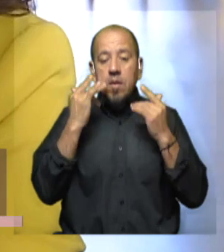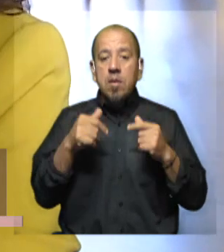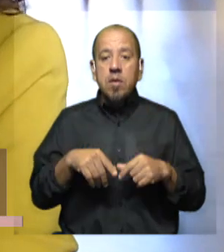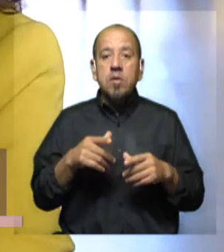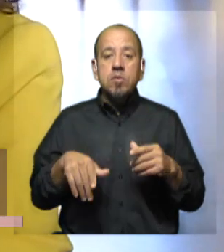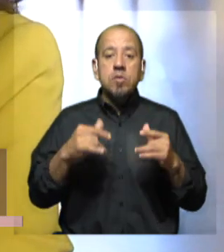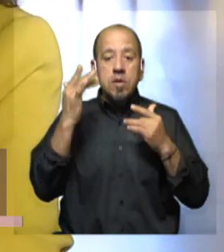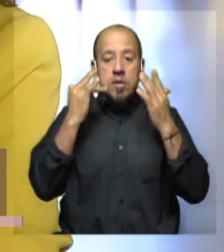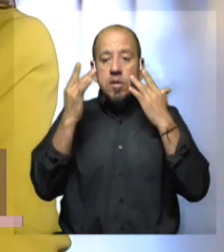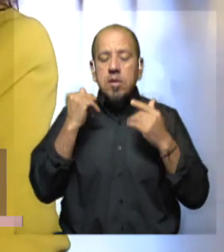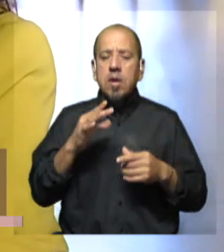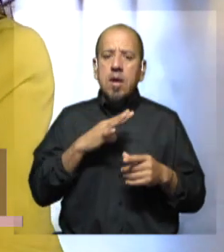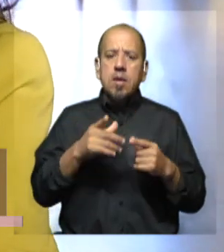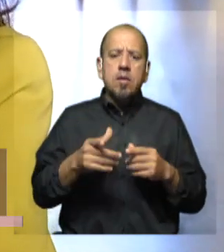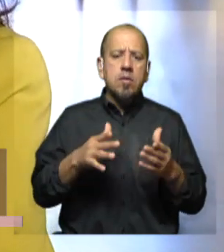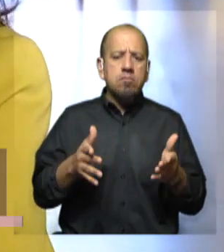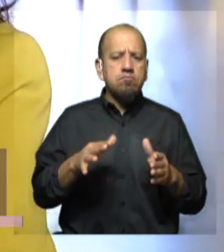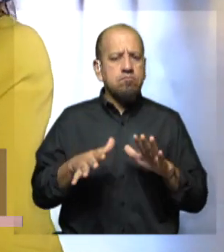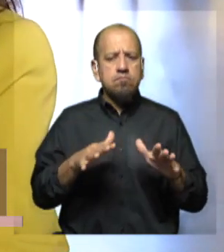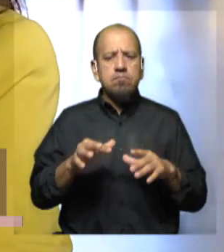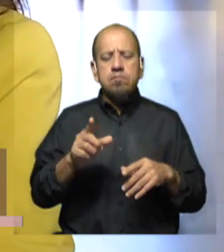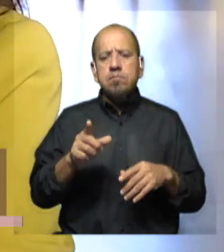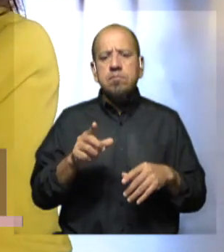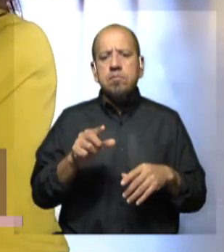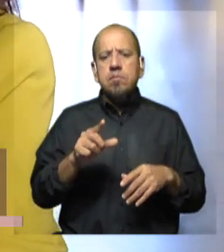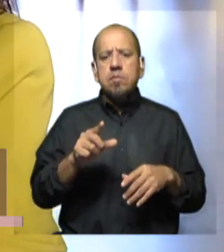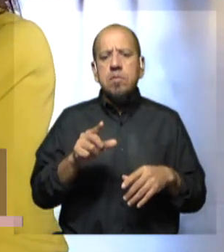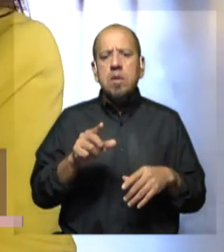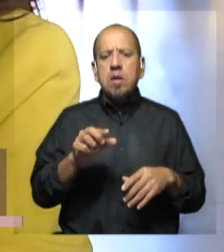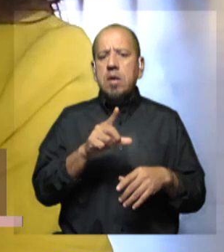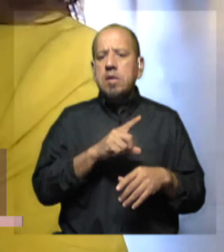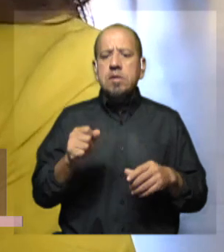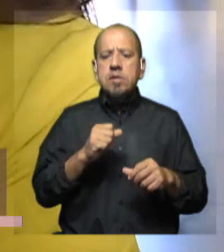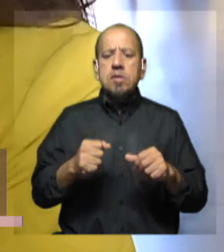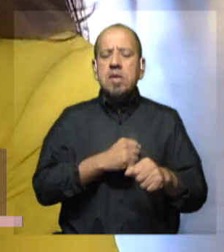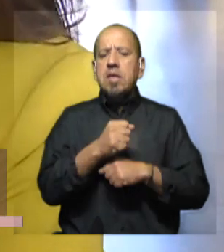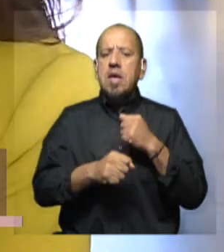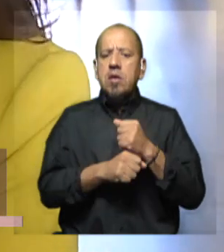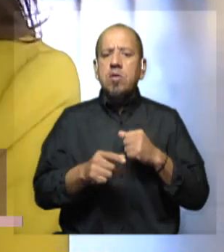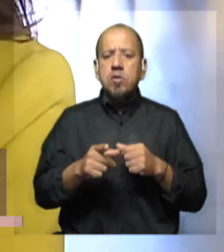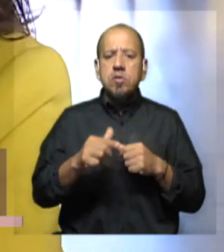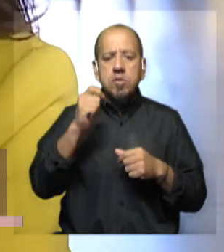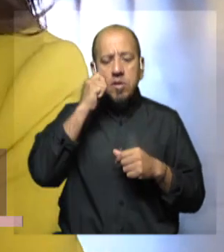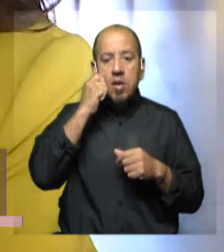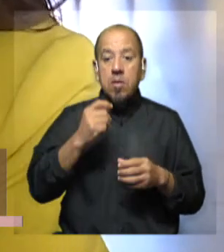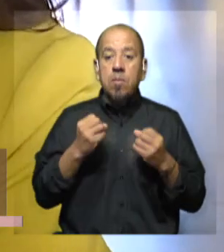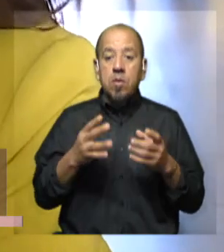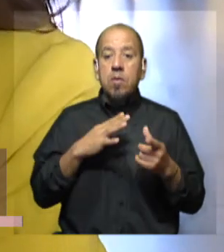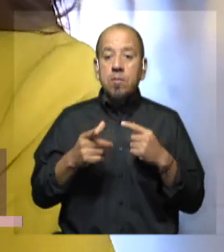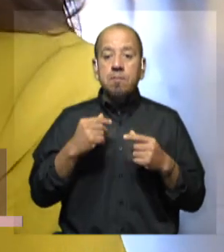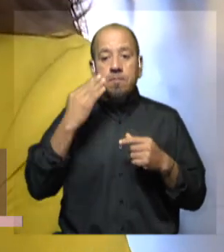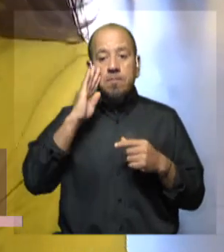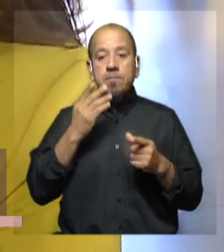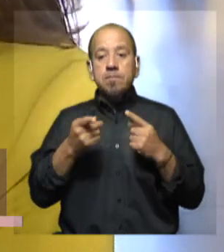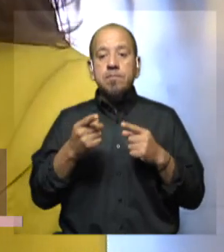un artista que ya está pisando los 100 y estaba sumamente activa hace muy poquito tiempo, sobre todo reconocida por